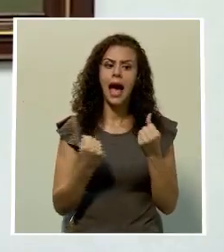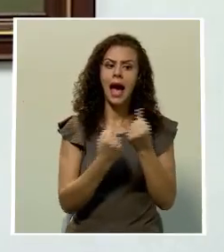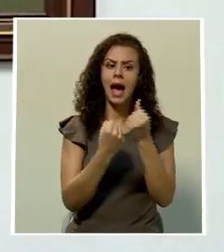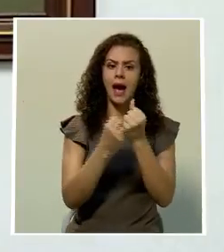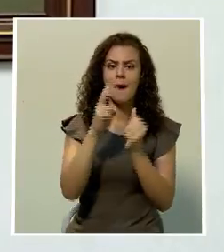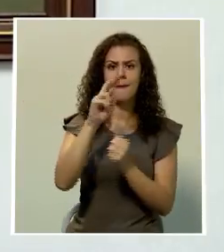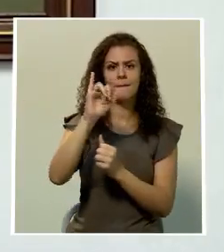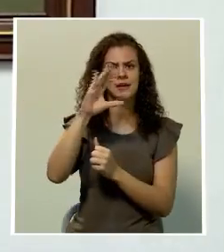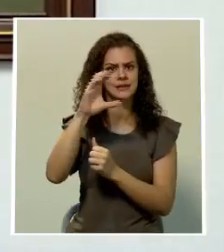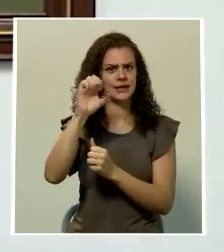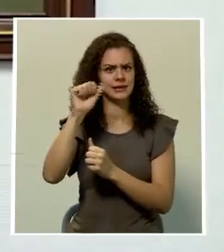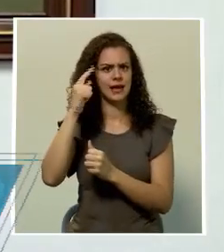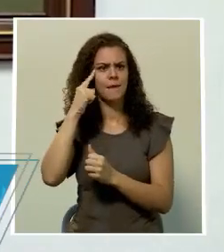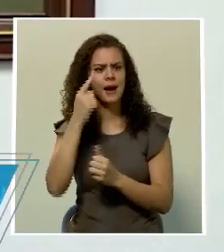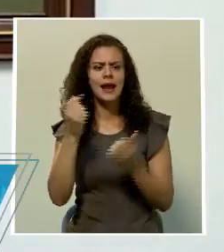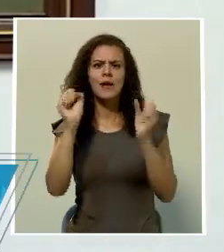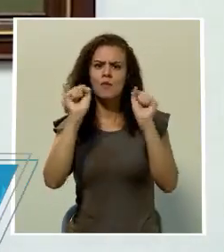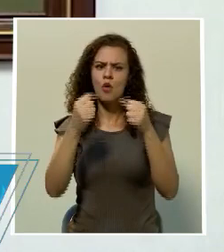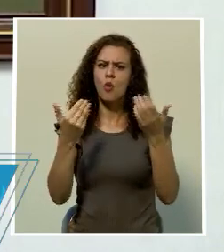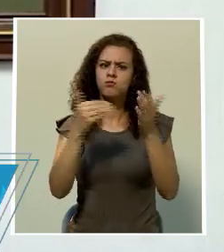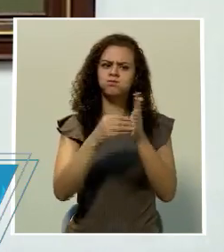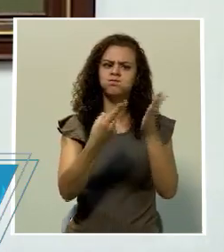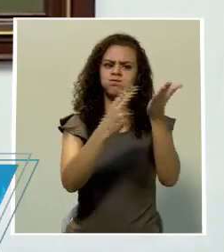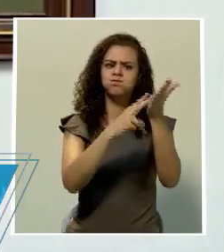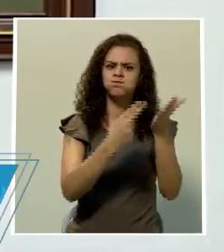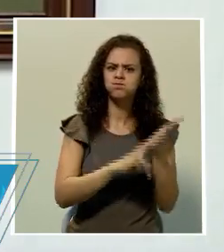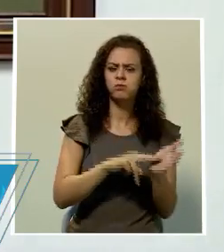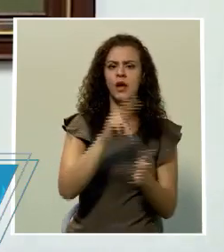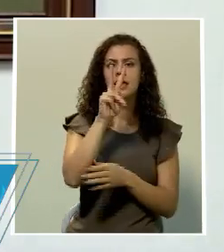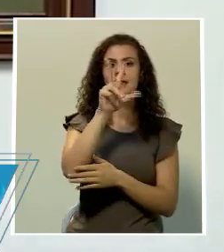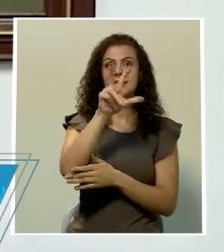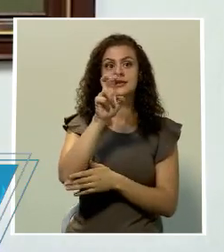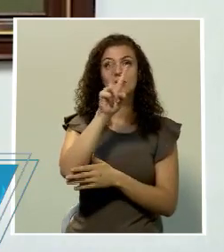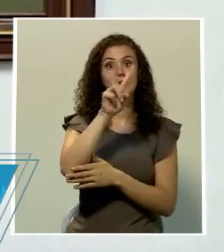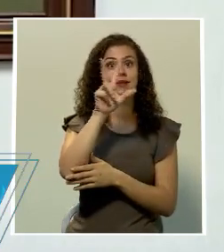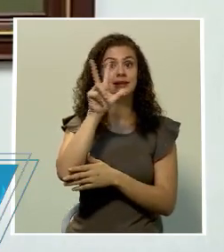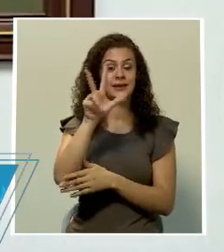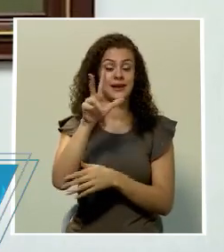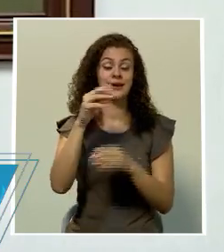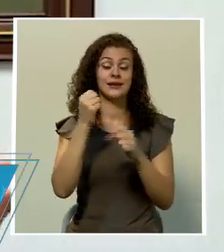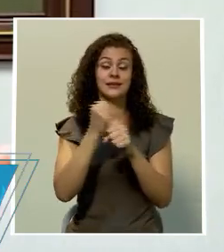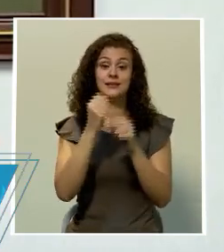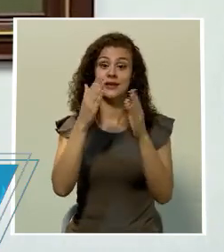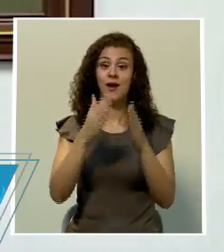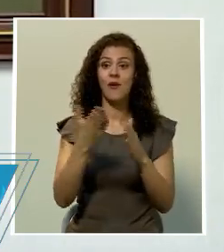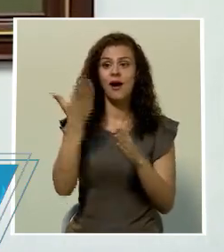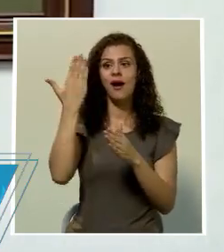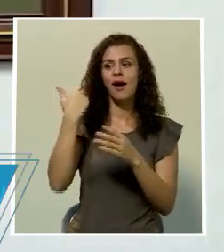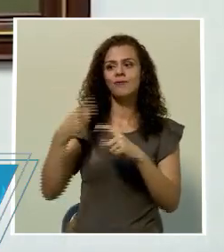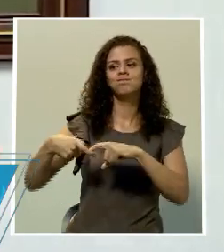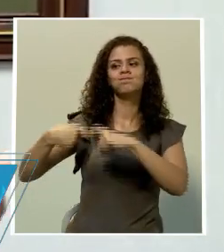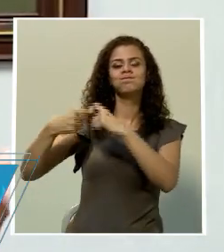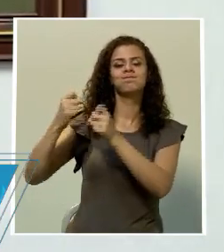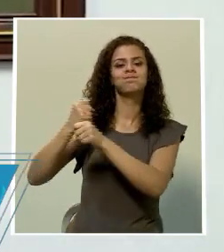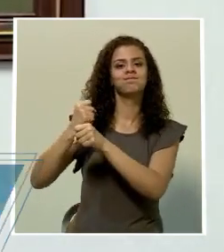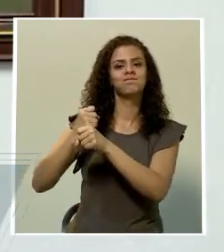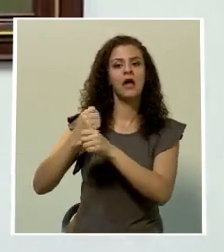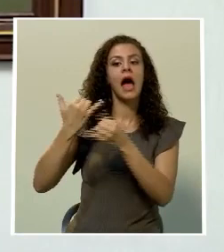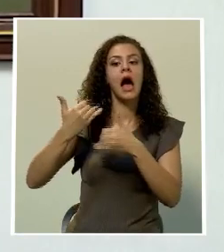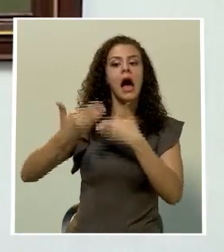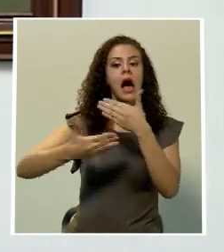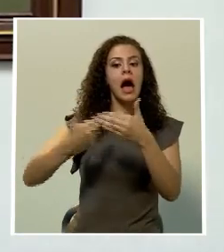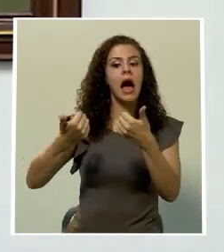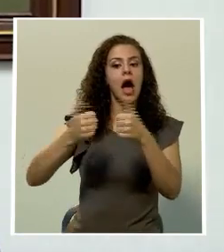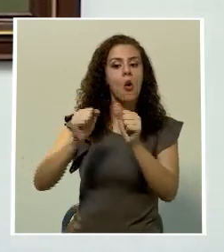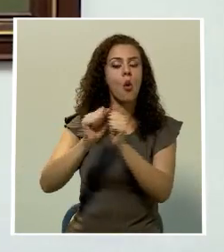a Vicesa para que pueda recontratar 323 empleados que fueron cesados. Esto dependerá de acuerdos que se